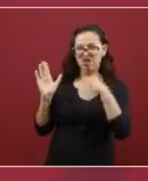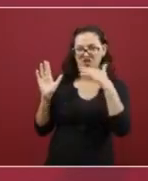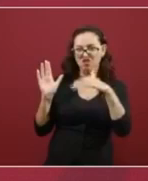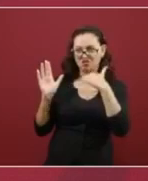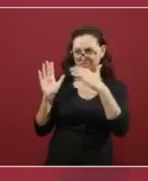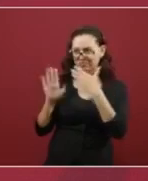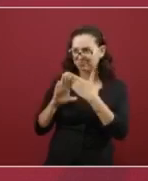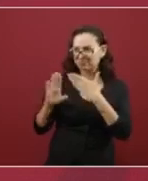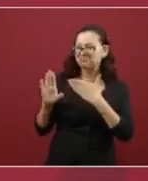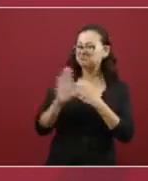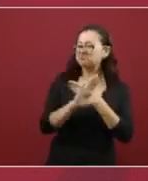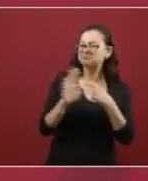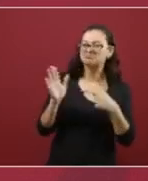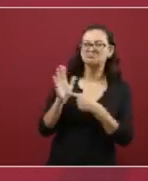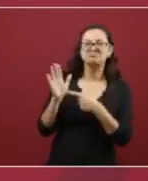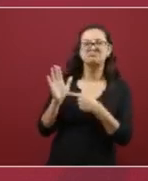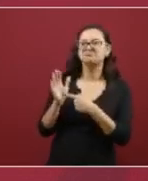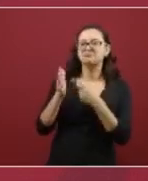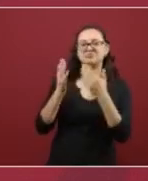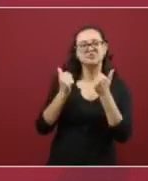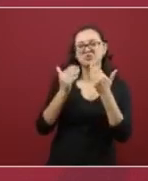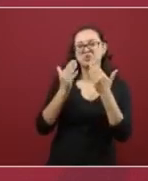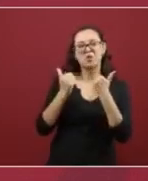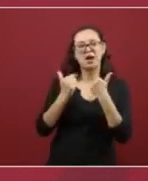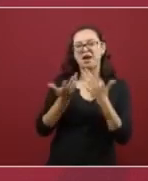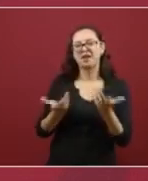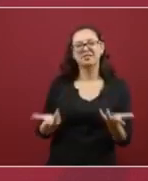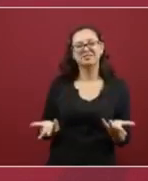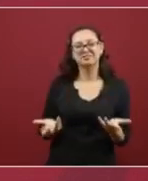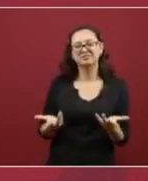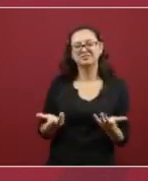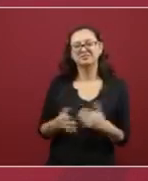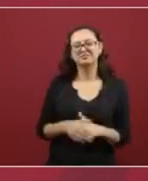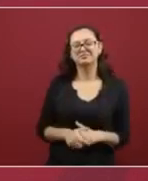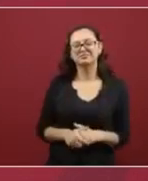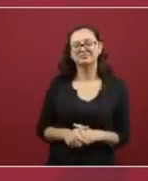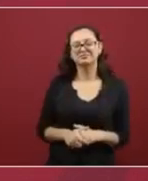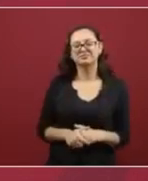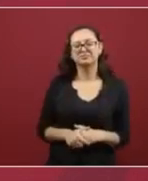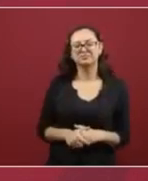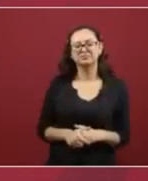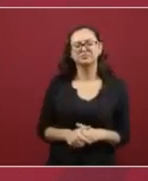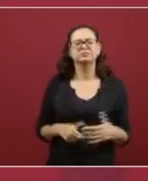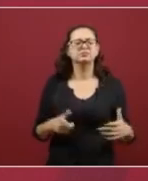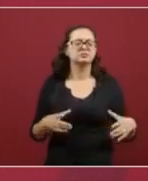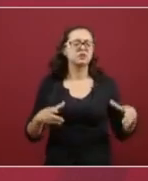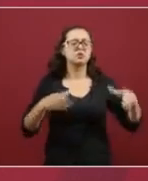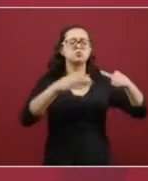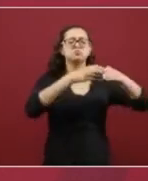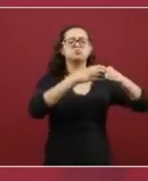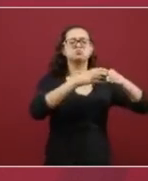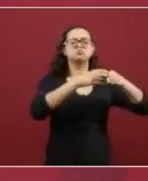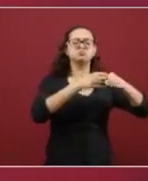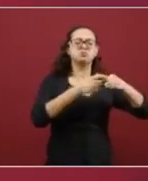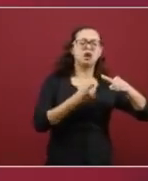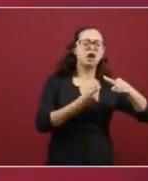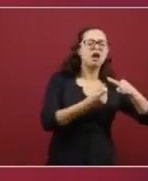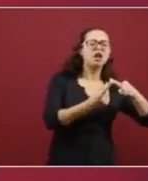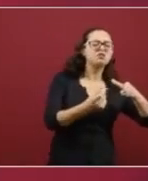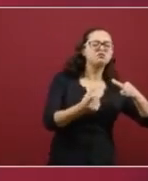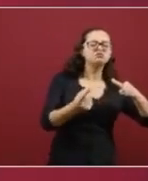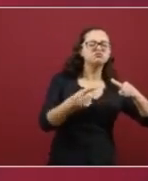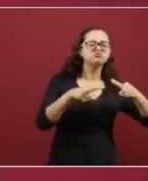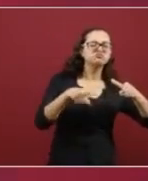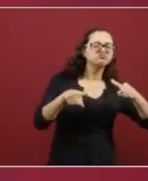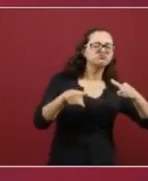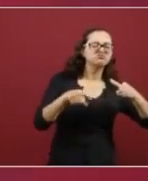combatir la corrupción. Al que caía de la gracia del régimen y había